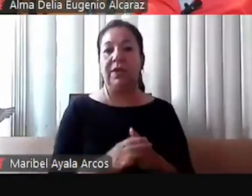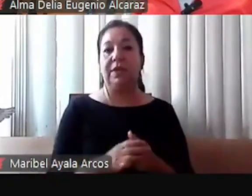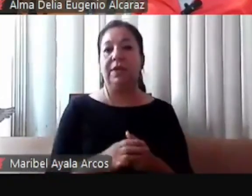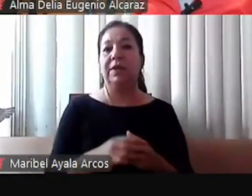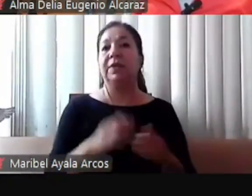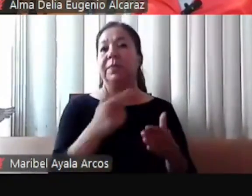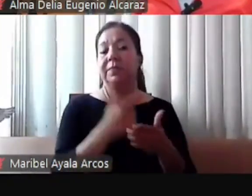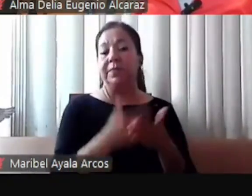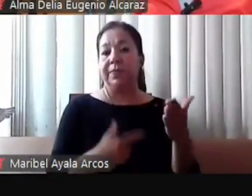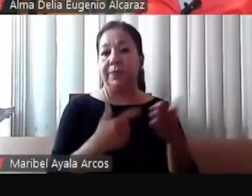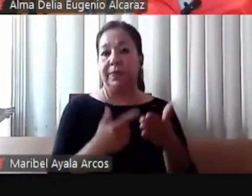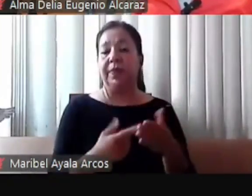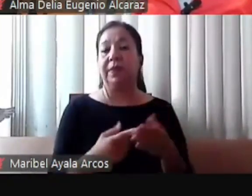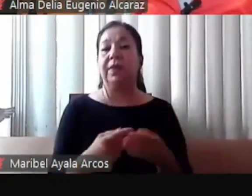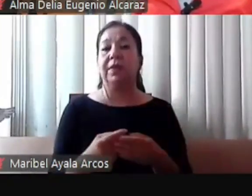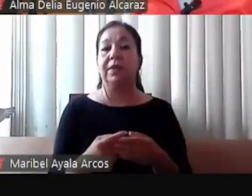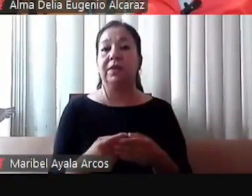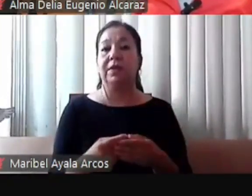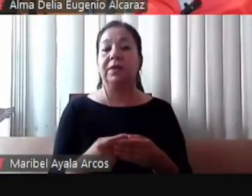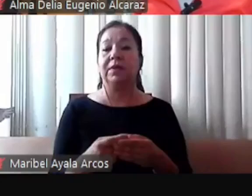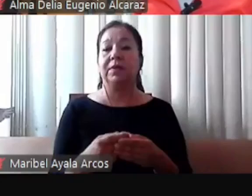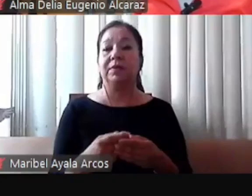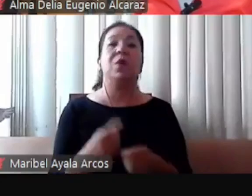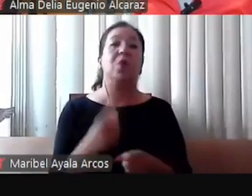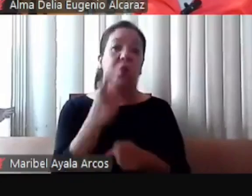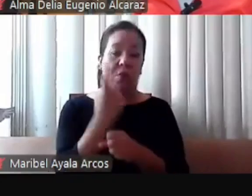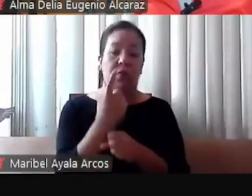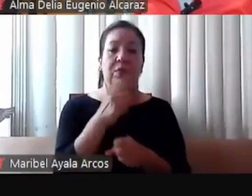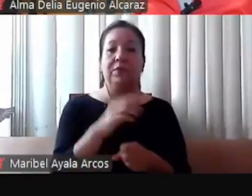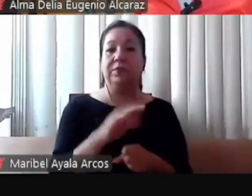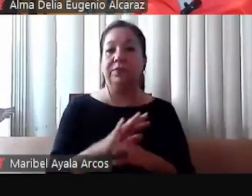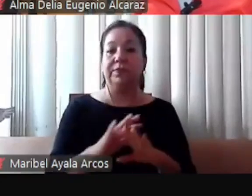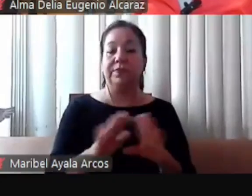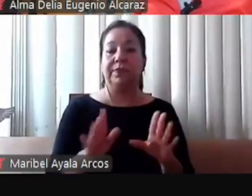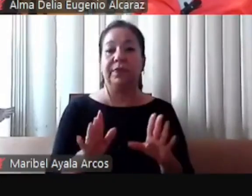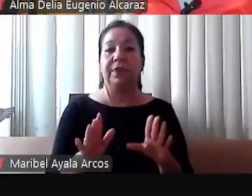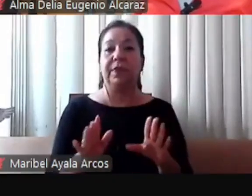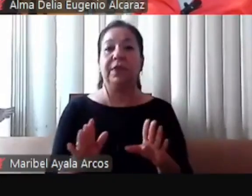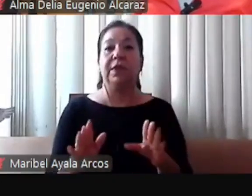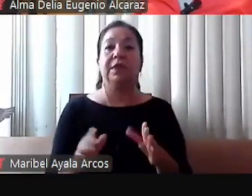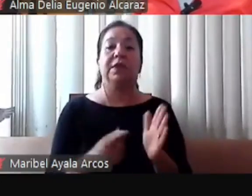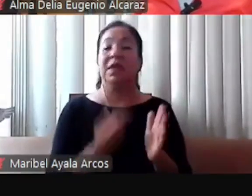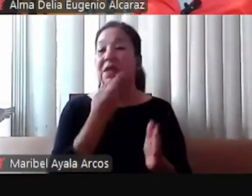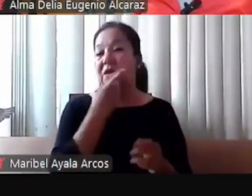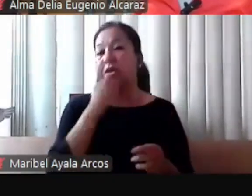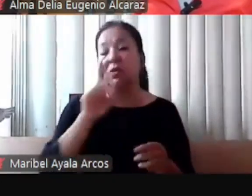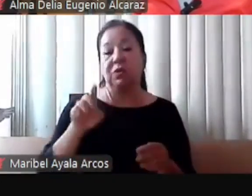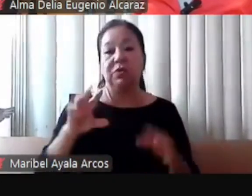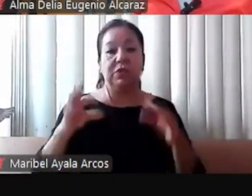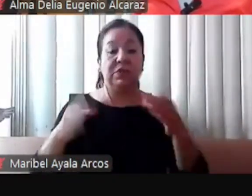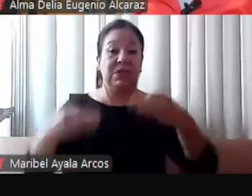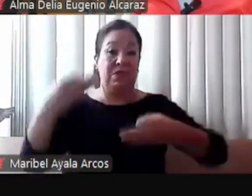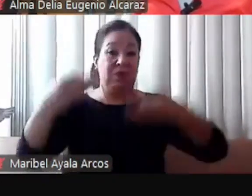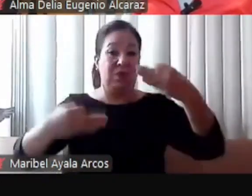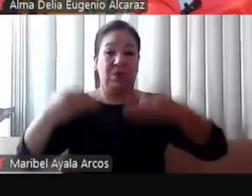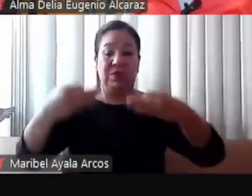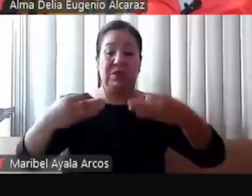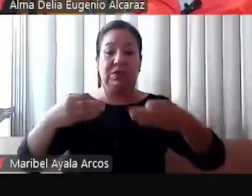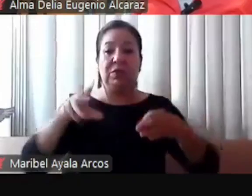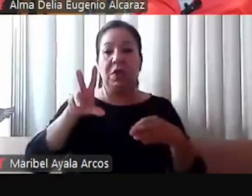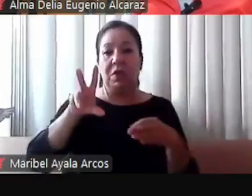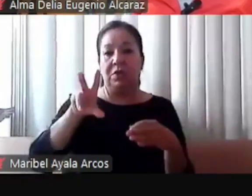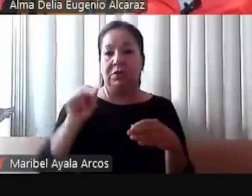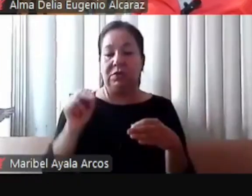punto resolutivo. Único, se declara infundado el presente juicio y en consecuencia se confirma el acto materia de impugnación